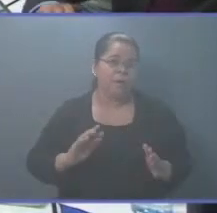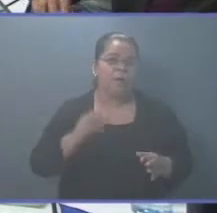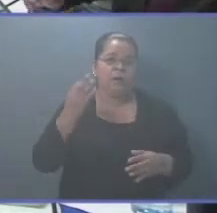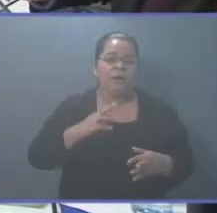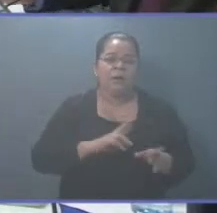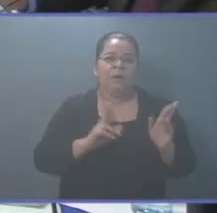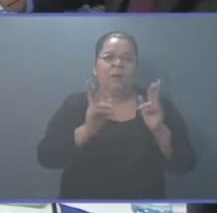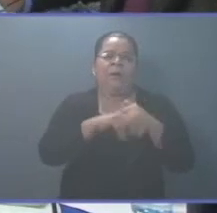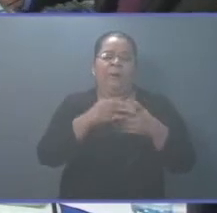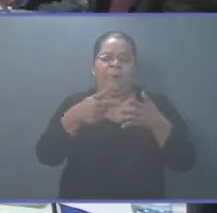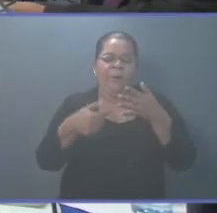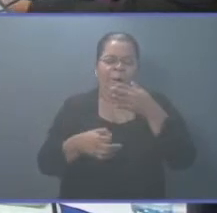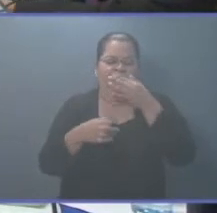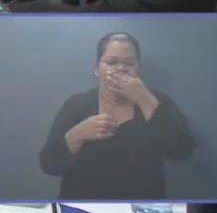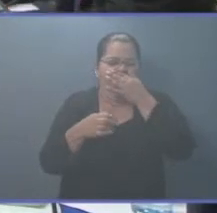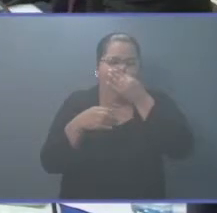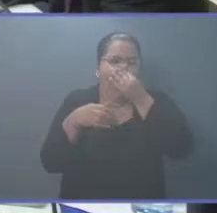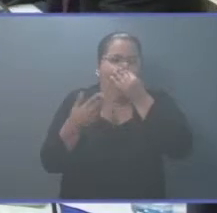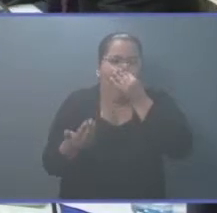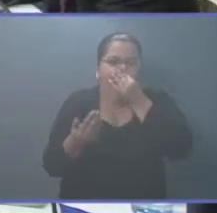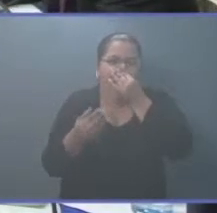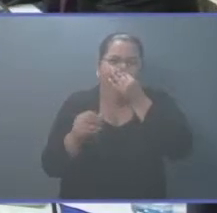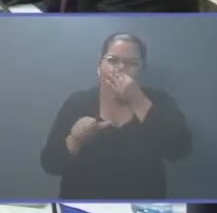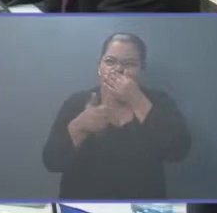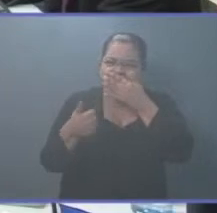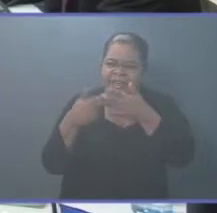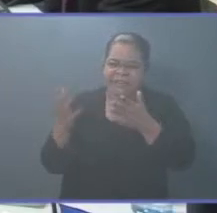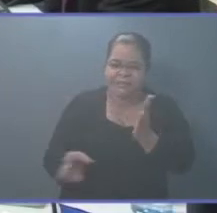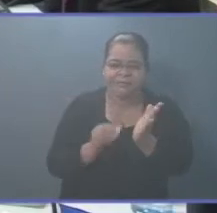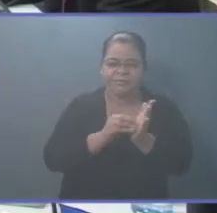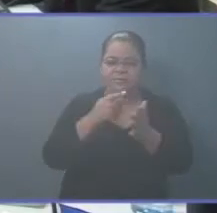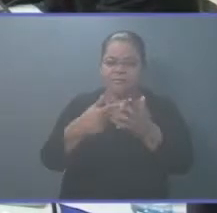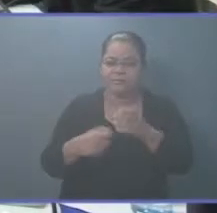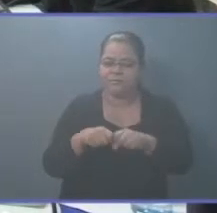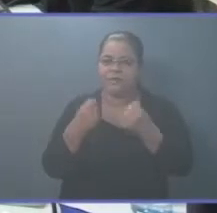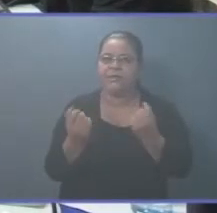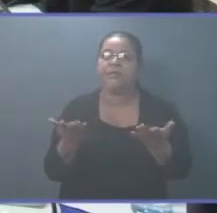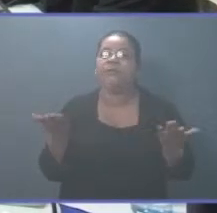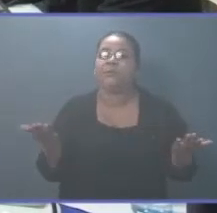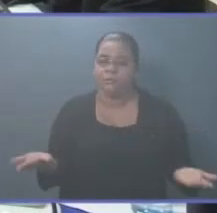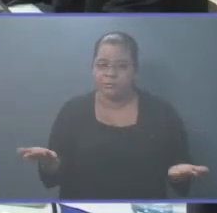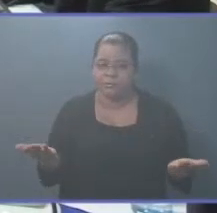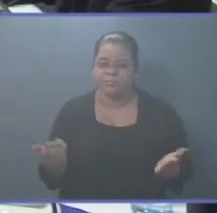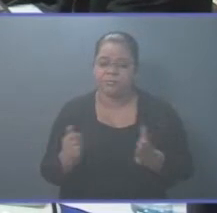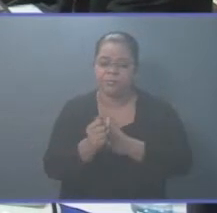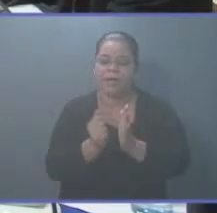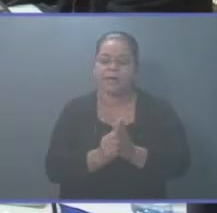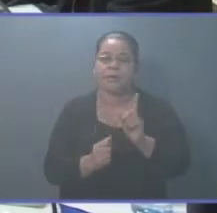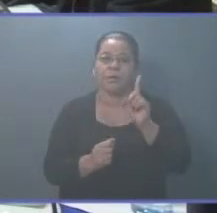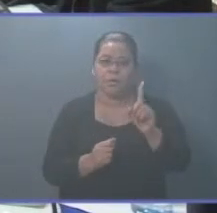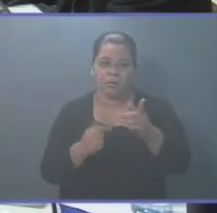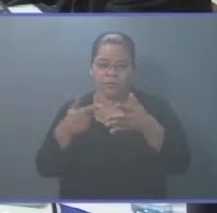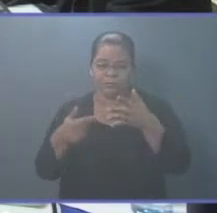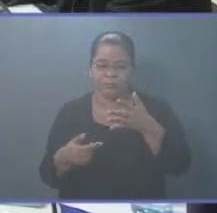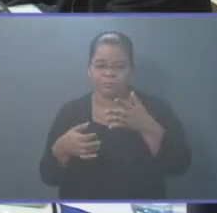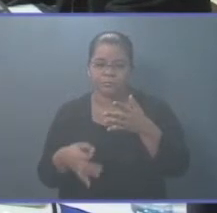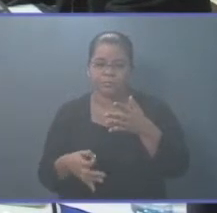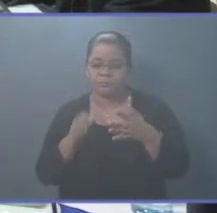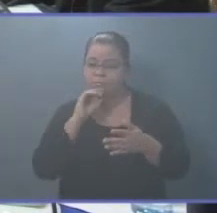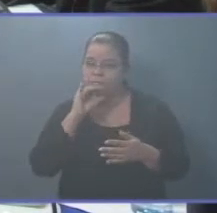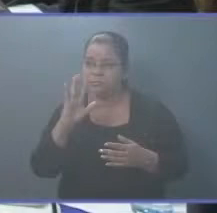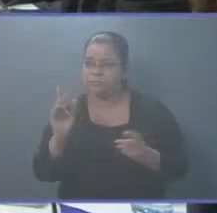ley contra crimen organizado y agregar este delito. ¿Por qué? Porque el artículo 1 de la ley se